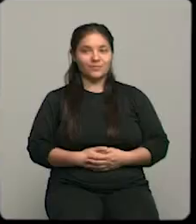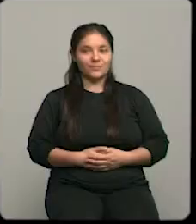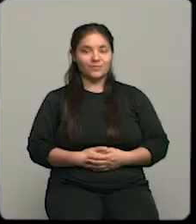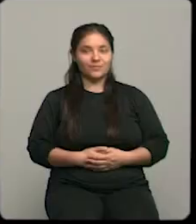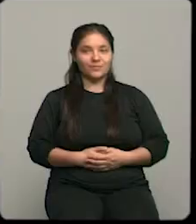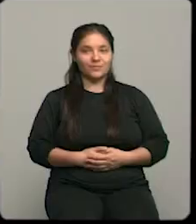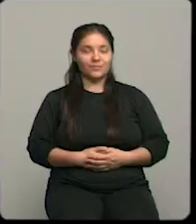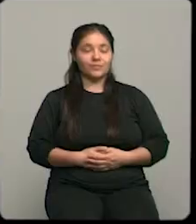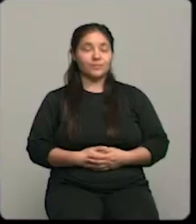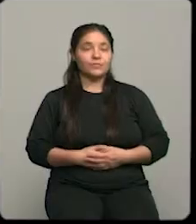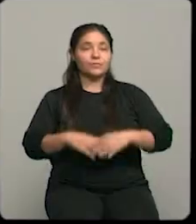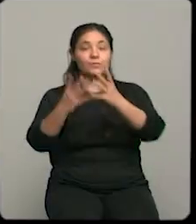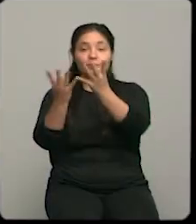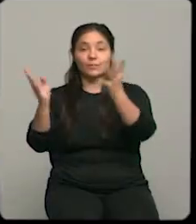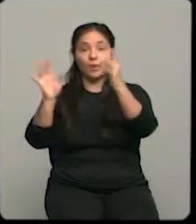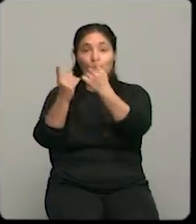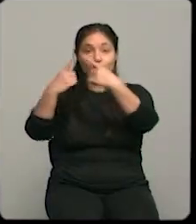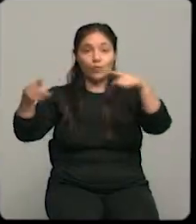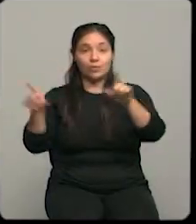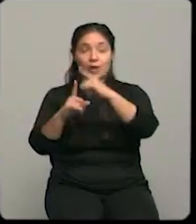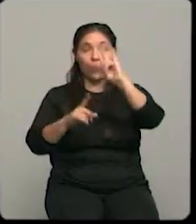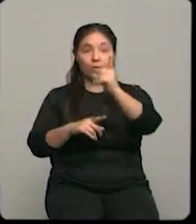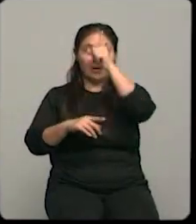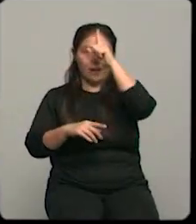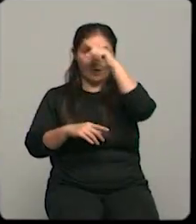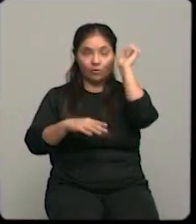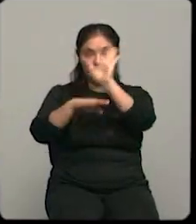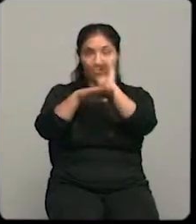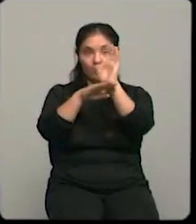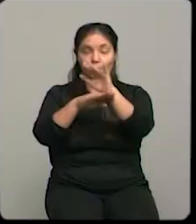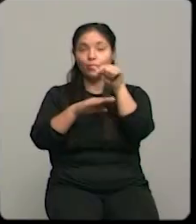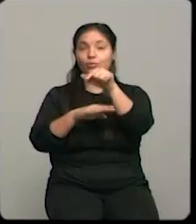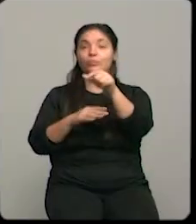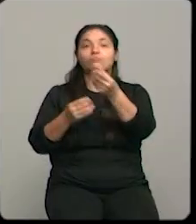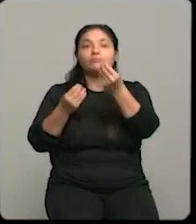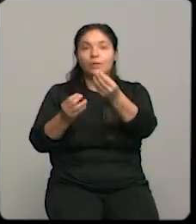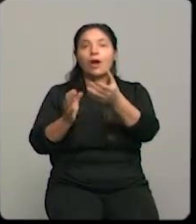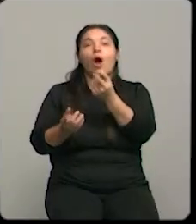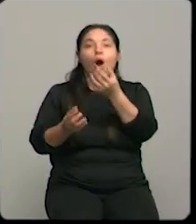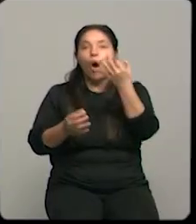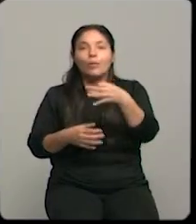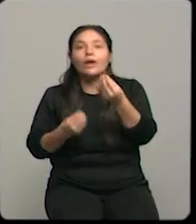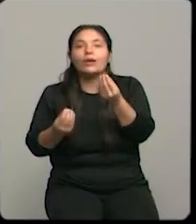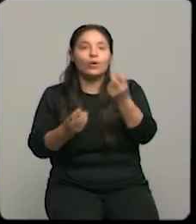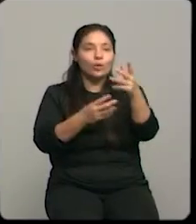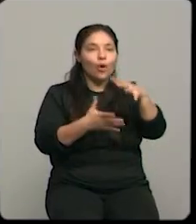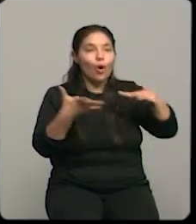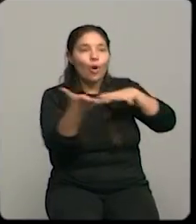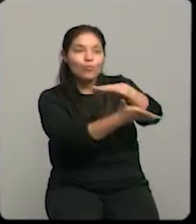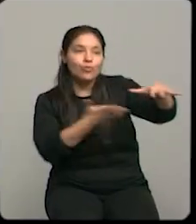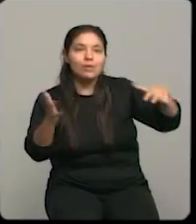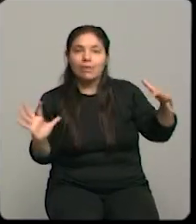La Orquesta Sinfónica de la UNCuyo tiene como misión lograr establecer y mantener con la comunidad una relación